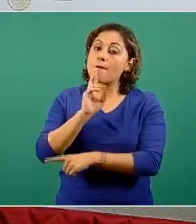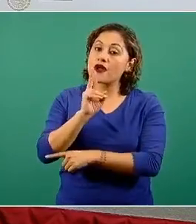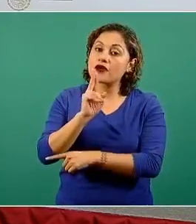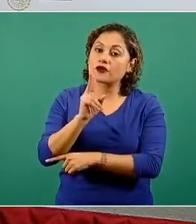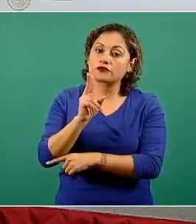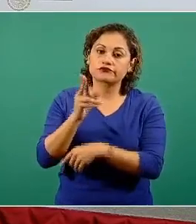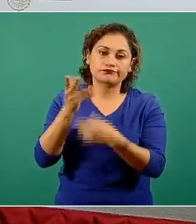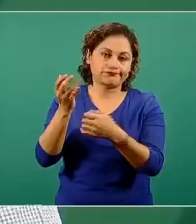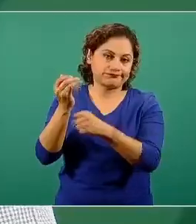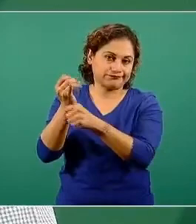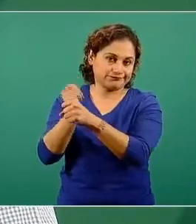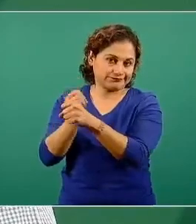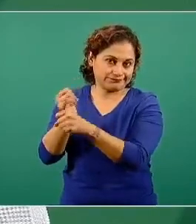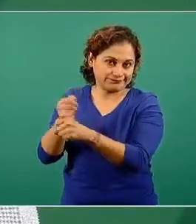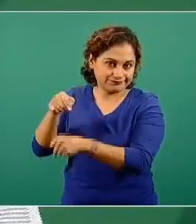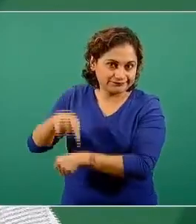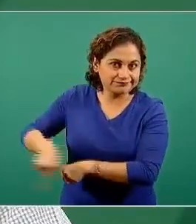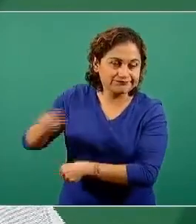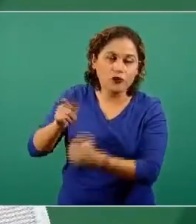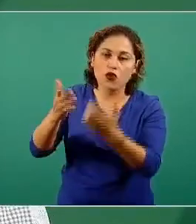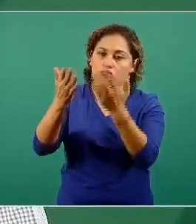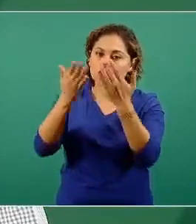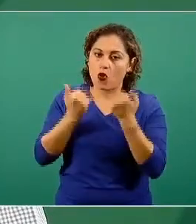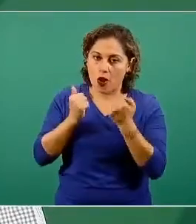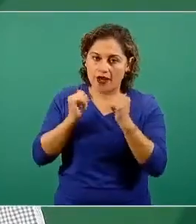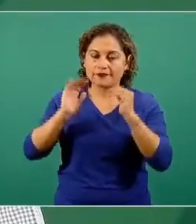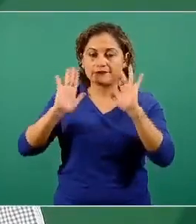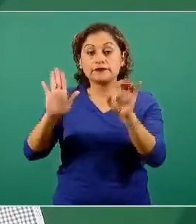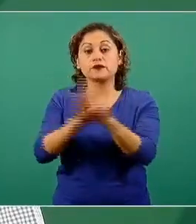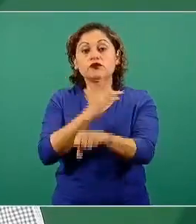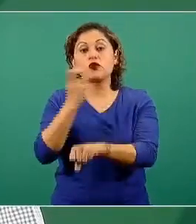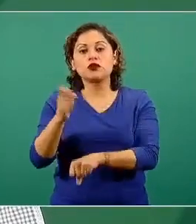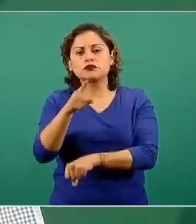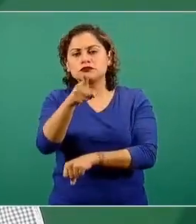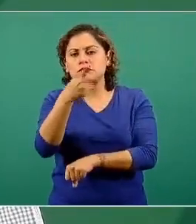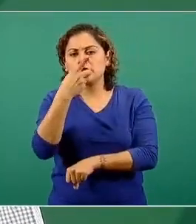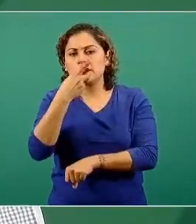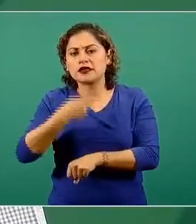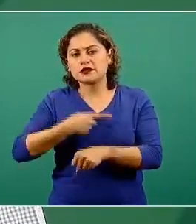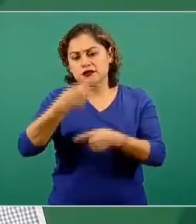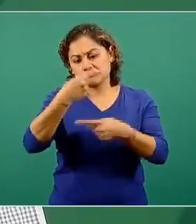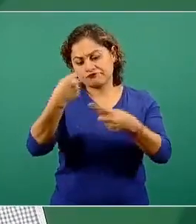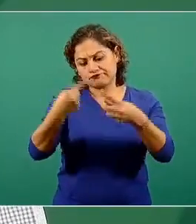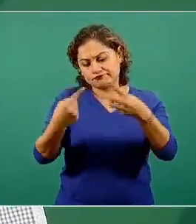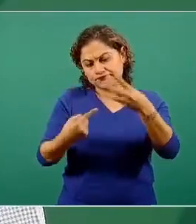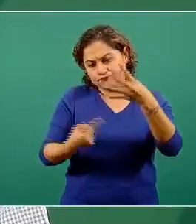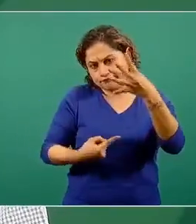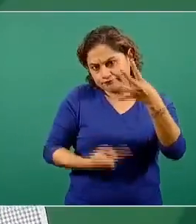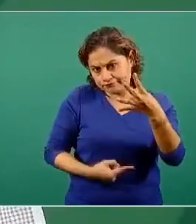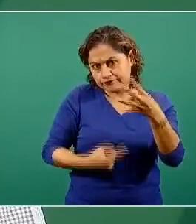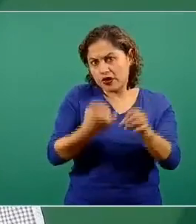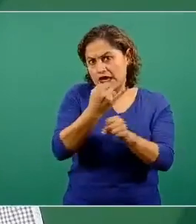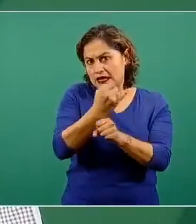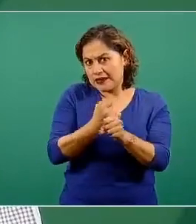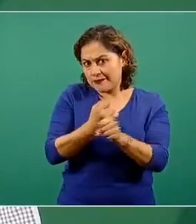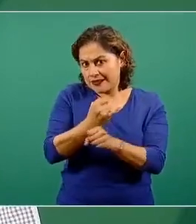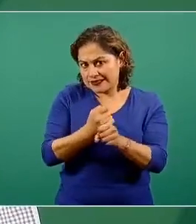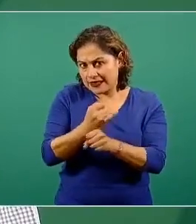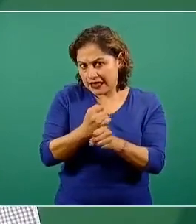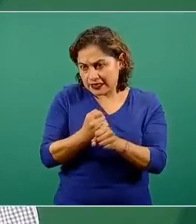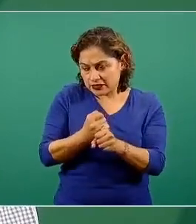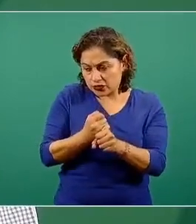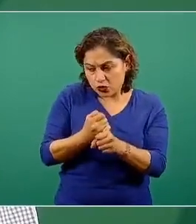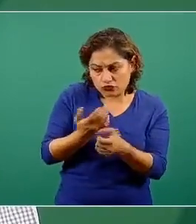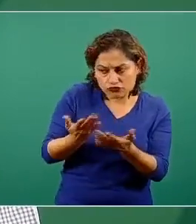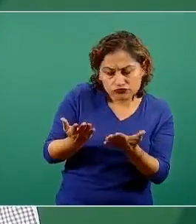Entonces, cuando hablamos de esta demostración y de esta evidencia que en su momento tendría que existir, hasta este momento no se tiene.